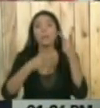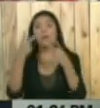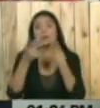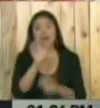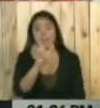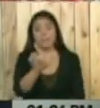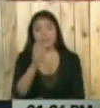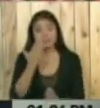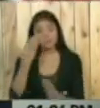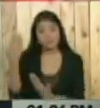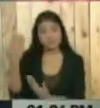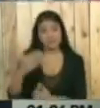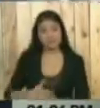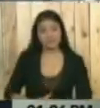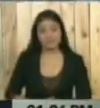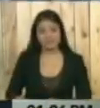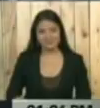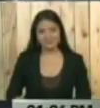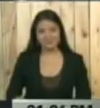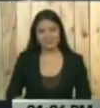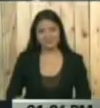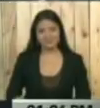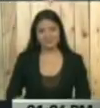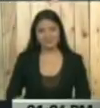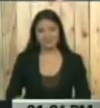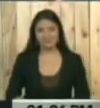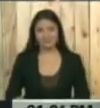De inmediato vamos a ver los detalles.